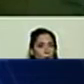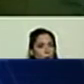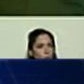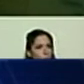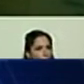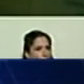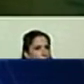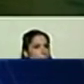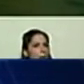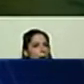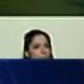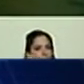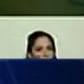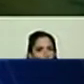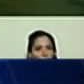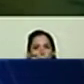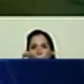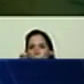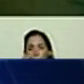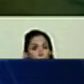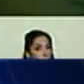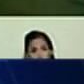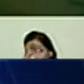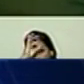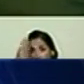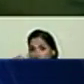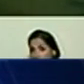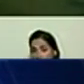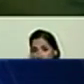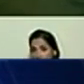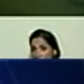que estamos observando. No sabemos qué estarán negociando.